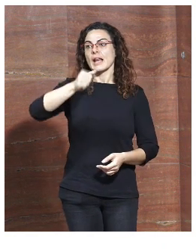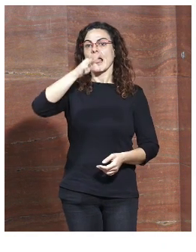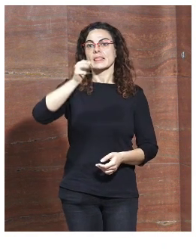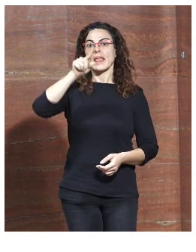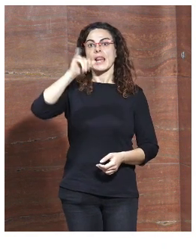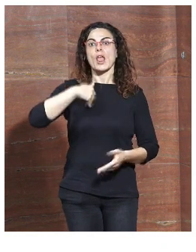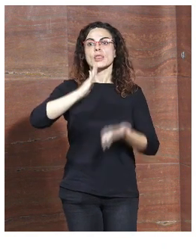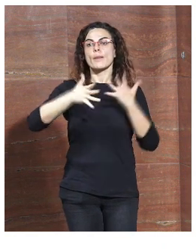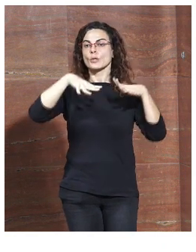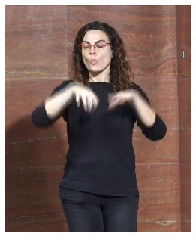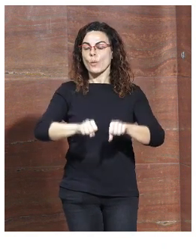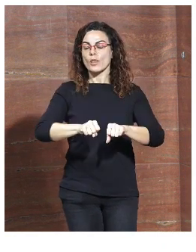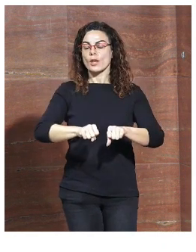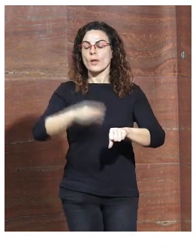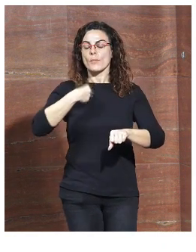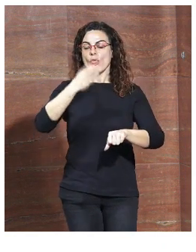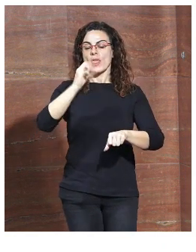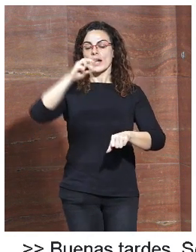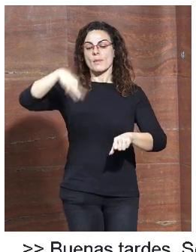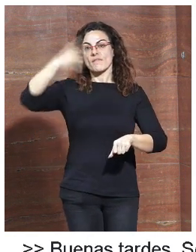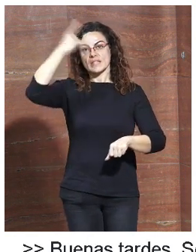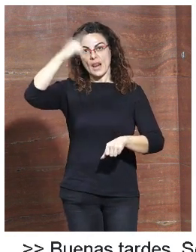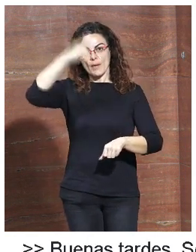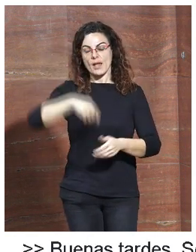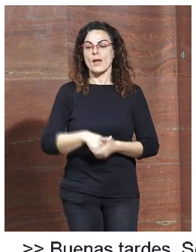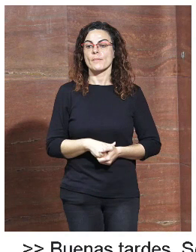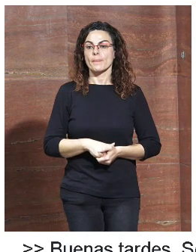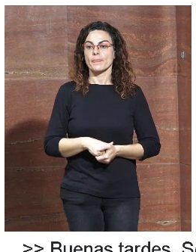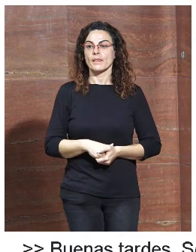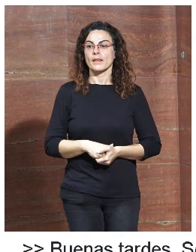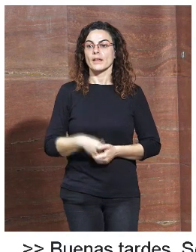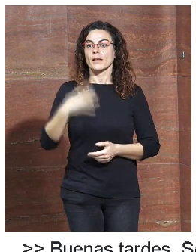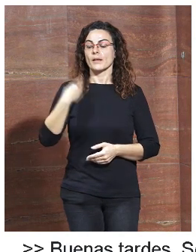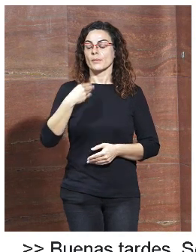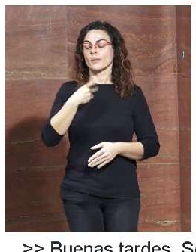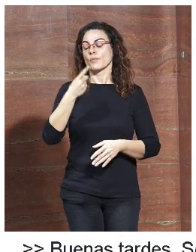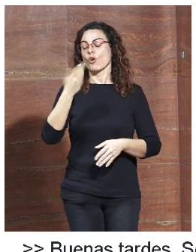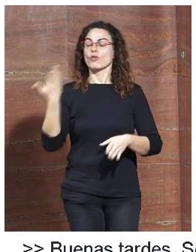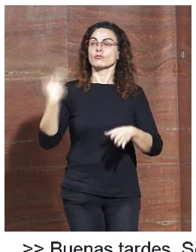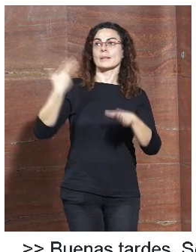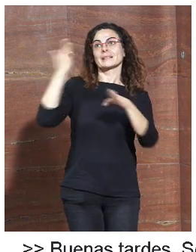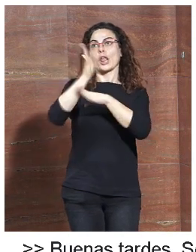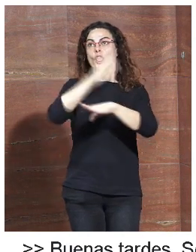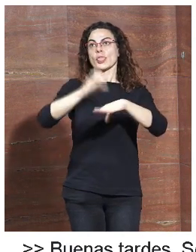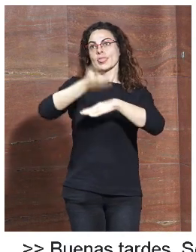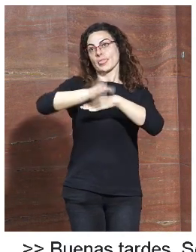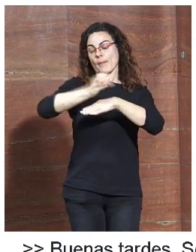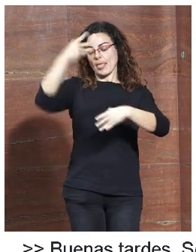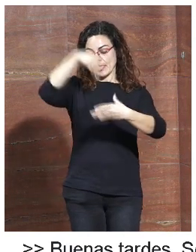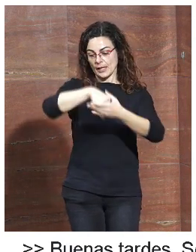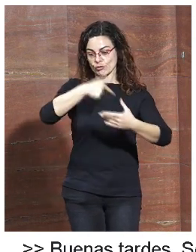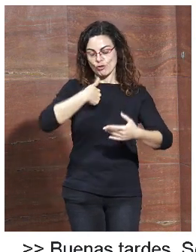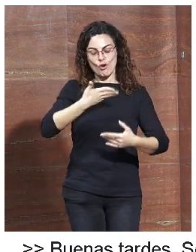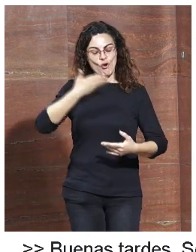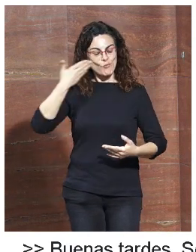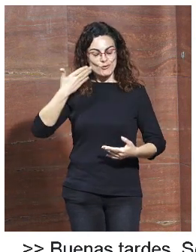terapeuta ocupacional del CRMF de Salamanca y la delegación del CEAPAT en el mismo. Es para mí todo un honor